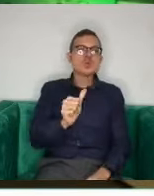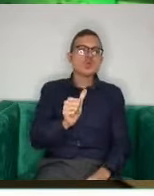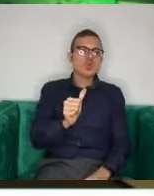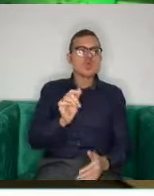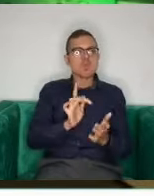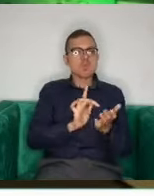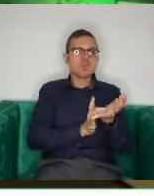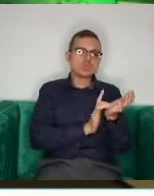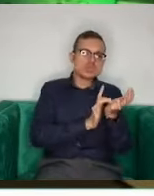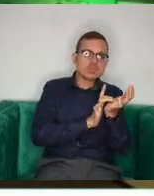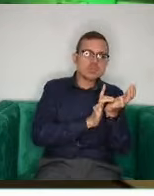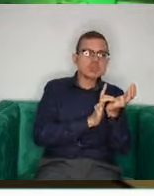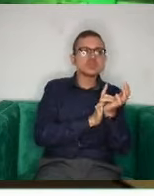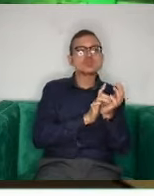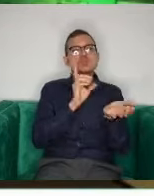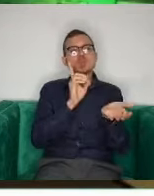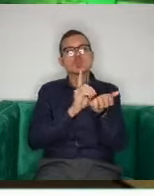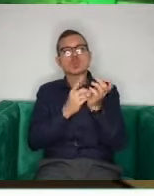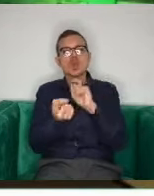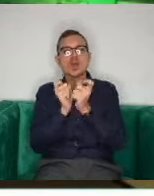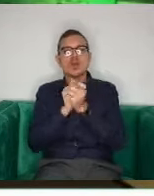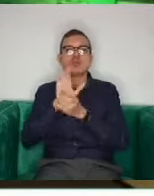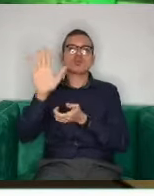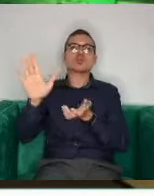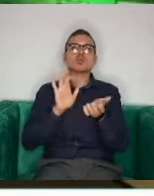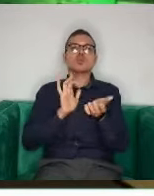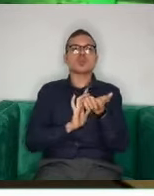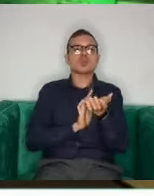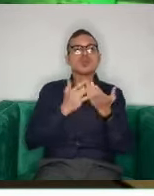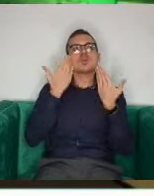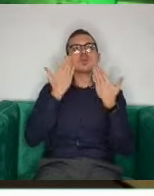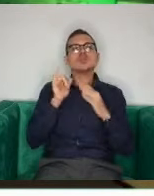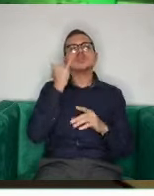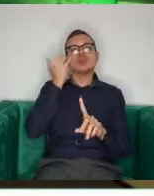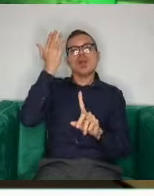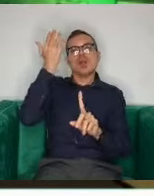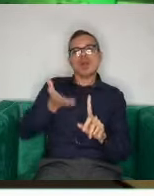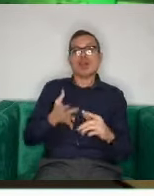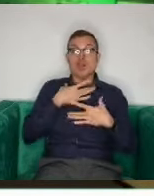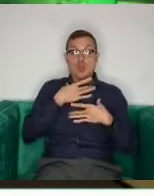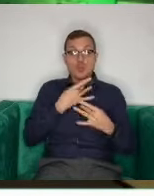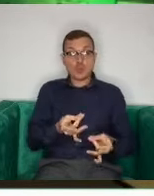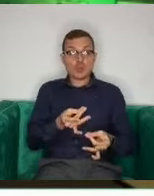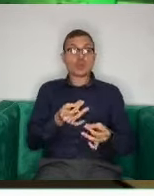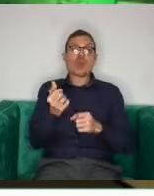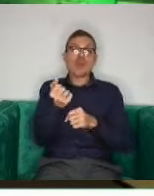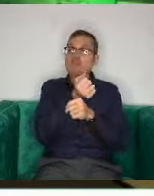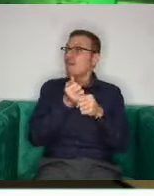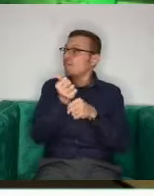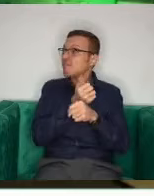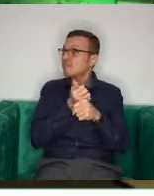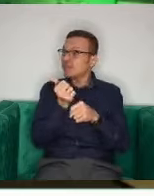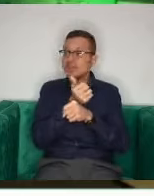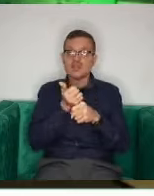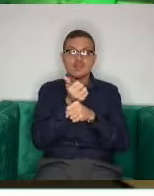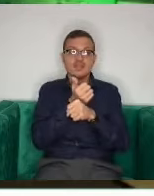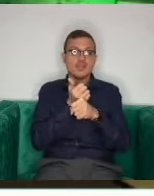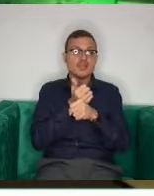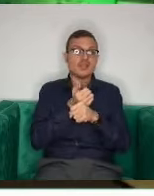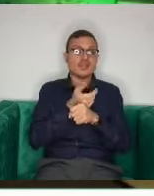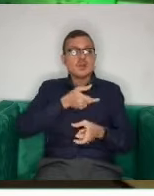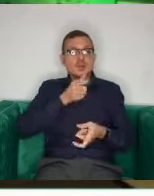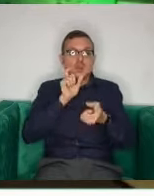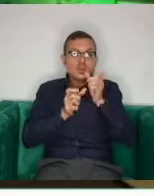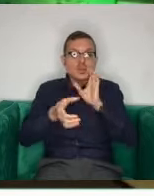su medicamento y cambiando su medicamento, pero desconoce que usted está consumiendo altas cantidades de café. Okay. También